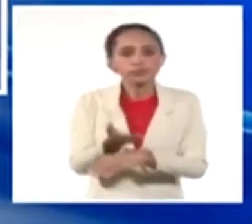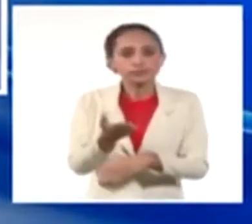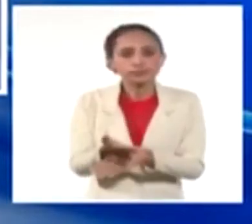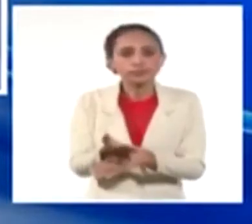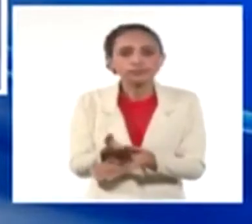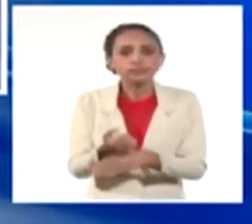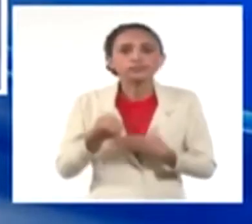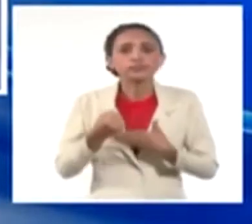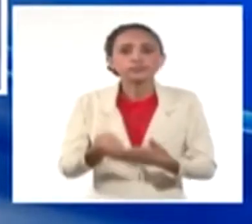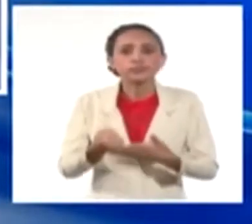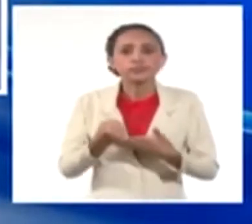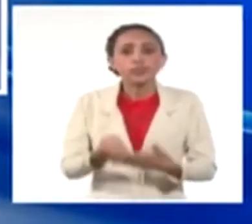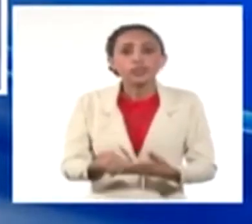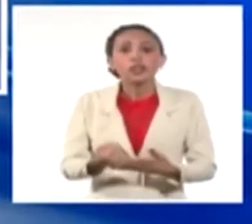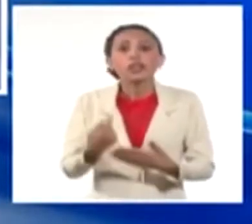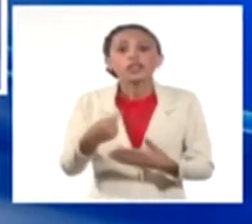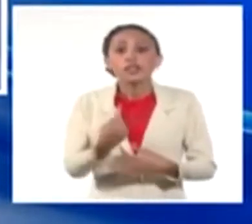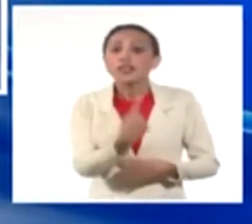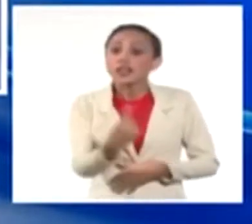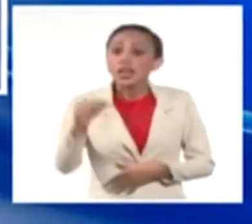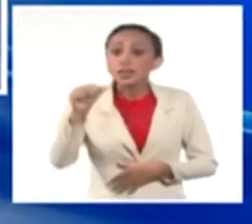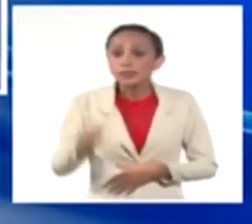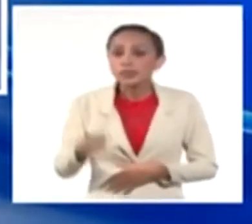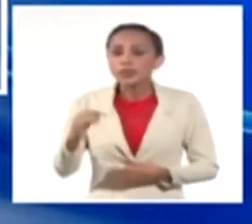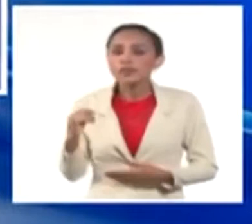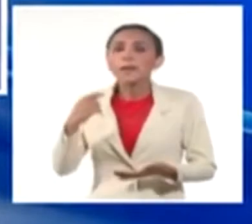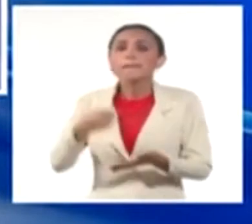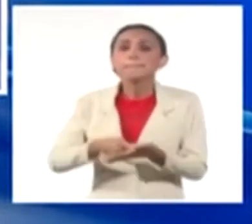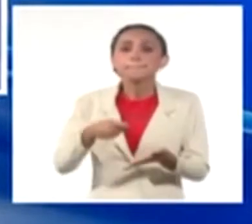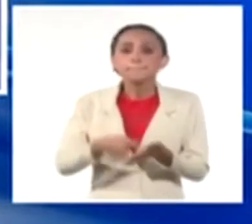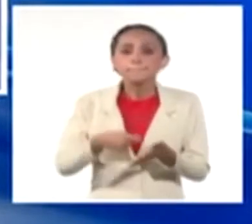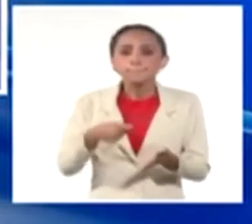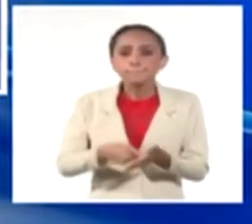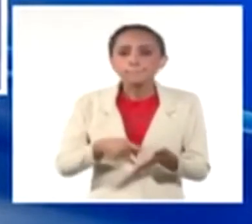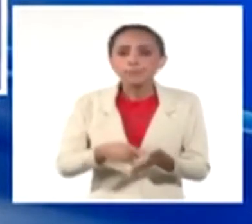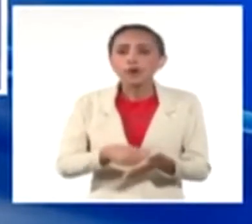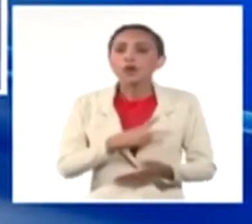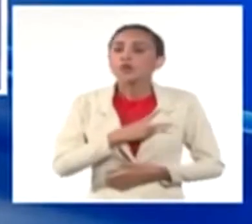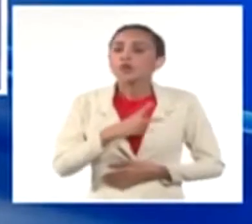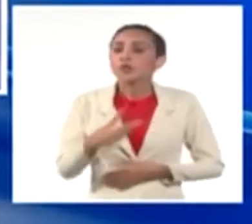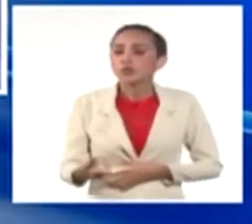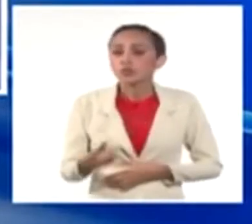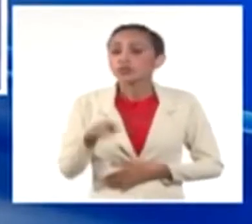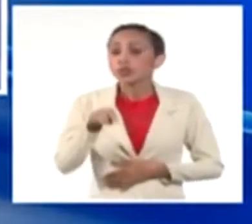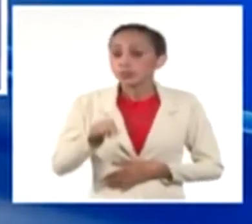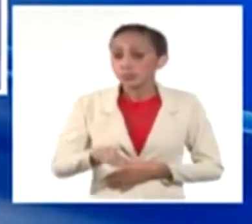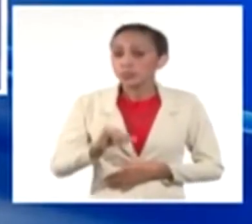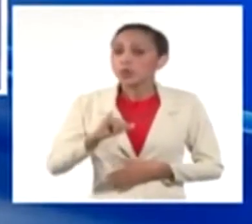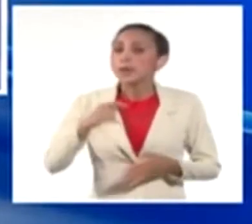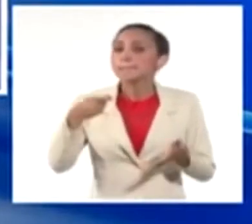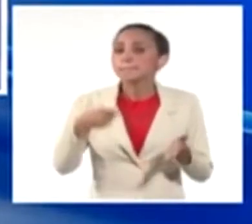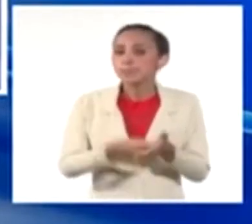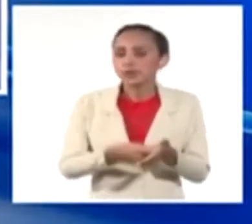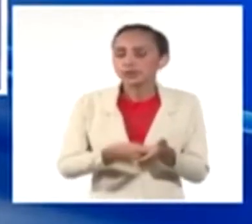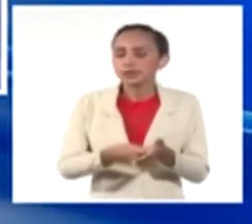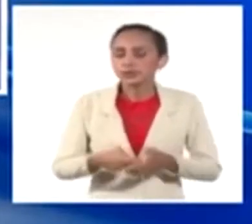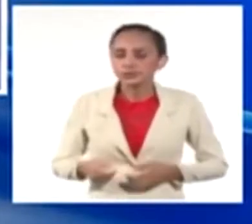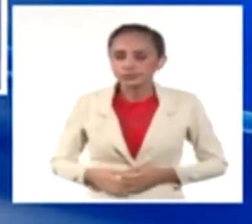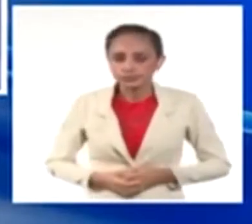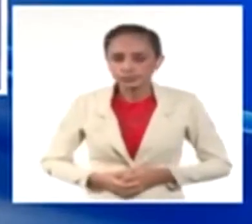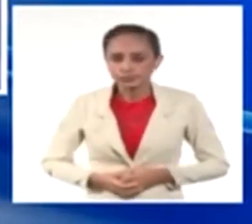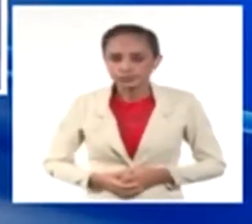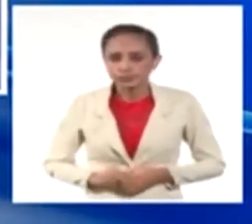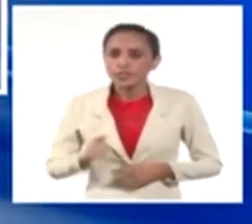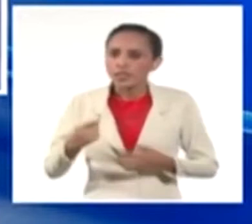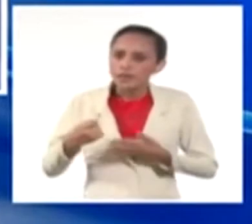contribuyente a contribuyente el pago periódico y voluntario de sus obligaciones bajo el principio de que aporte